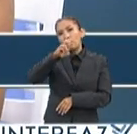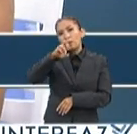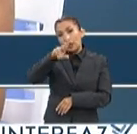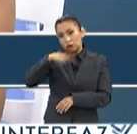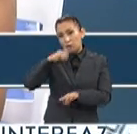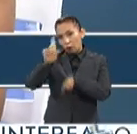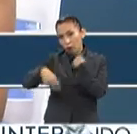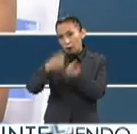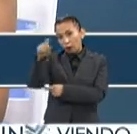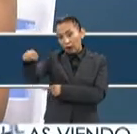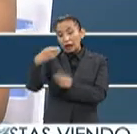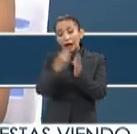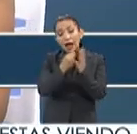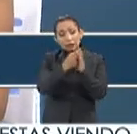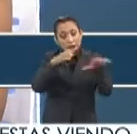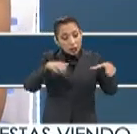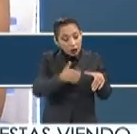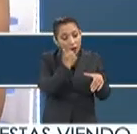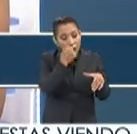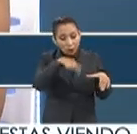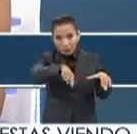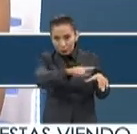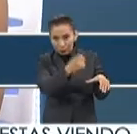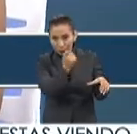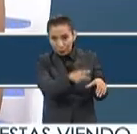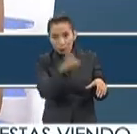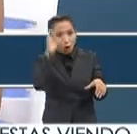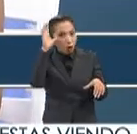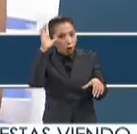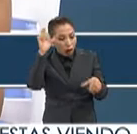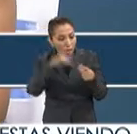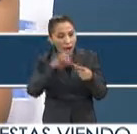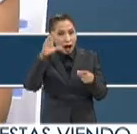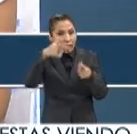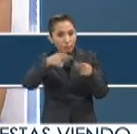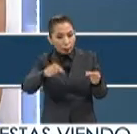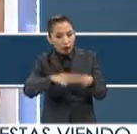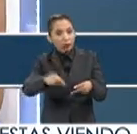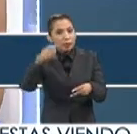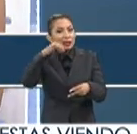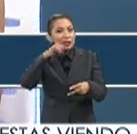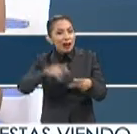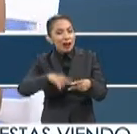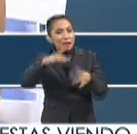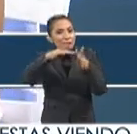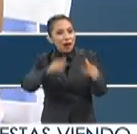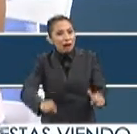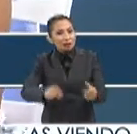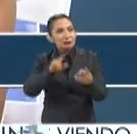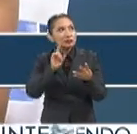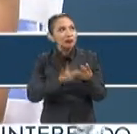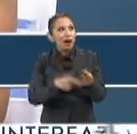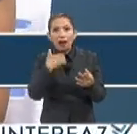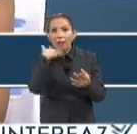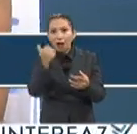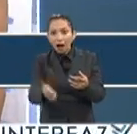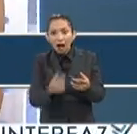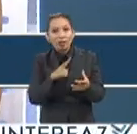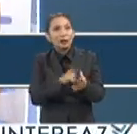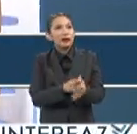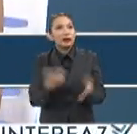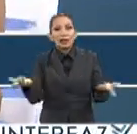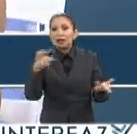de estar compartiendo clases con alumnos de Corea, de Japón, de Italia, Francia,